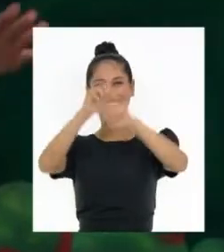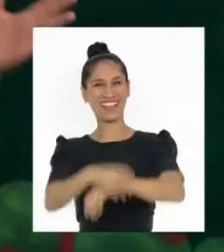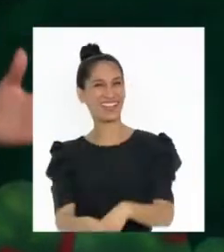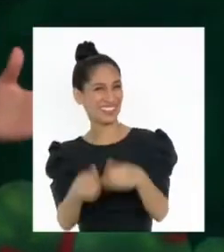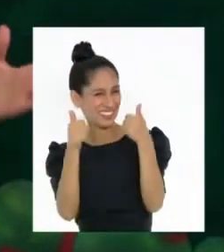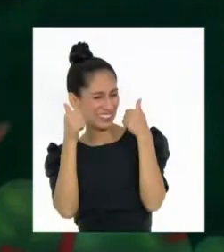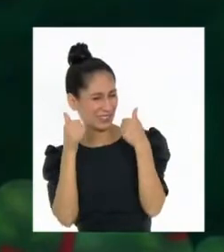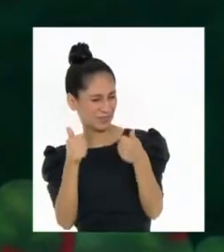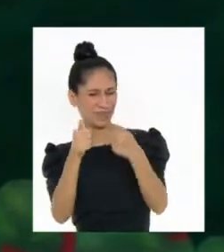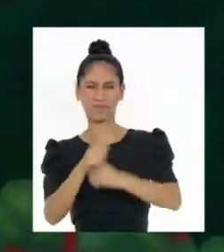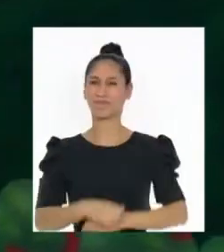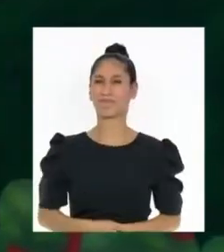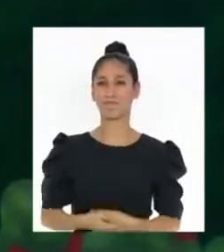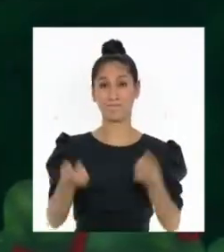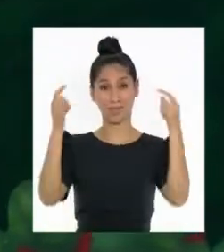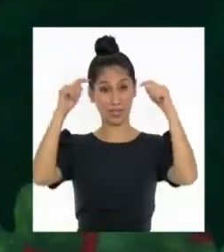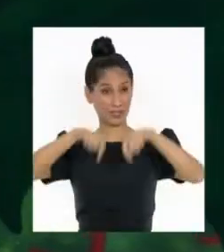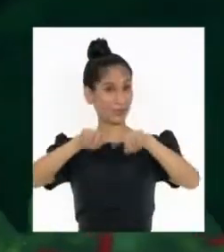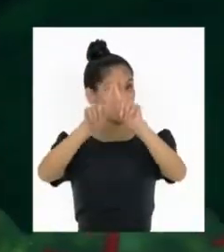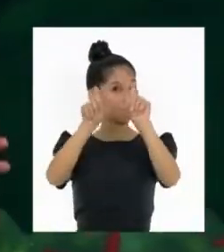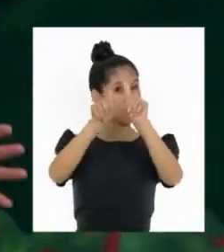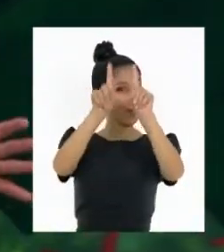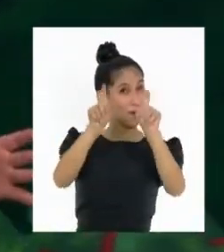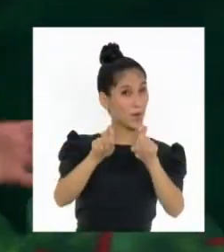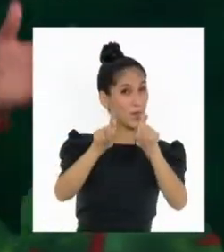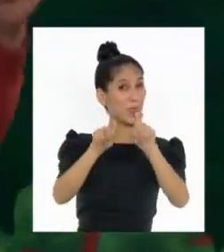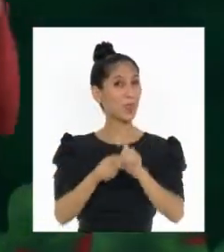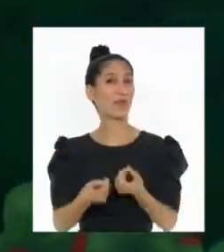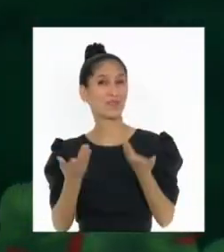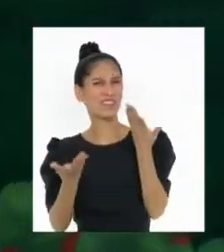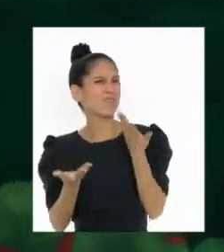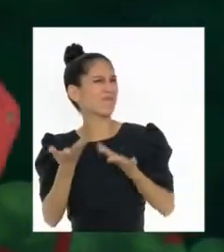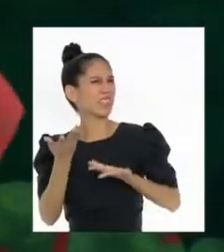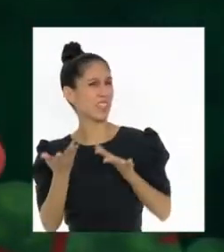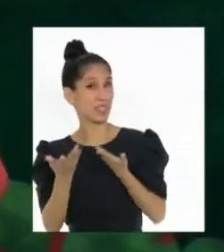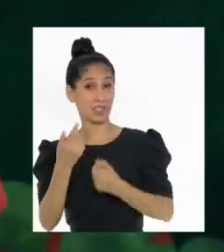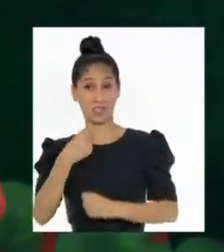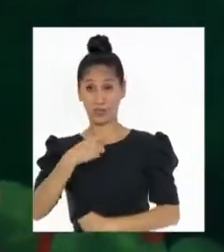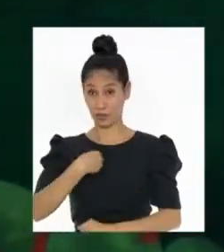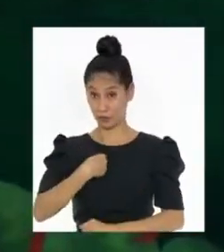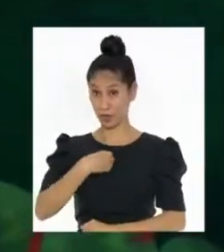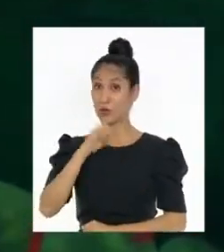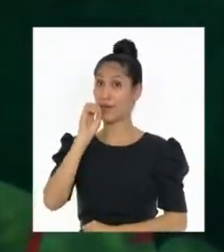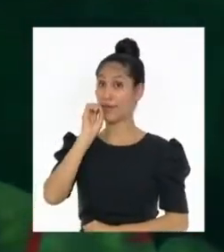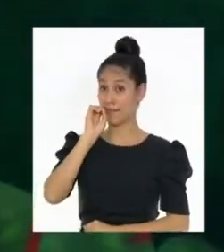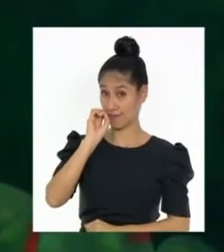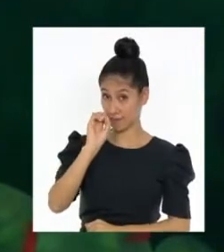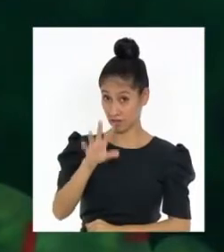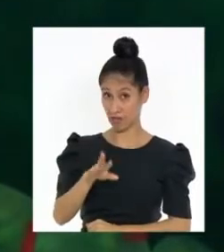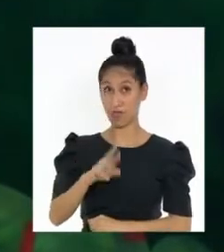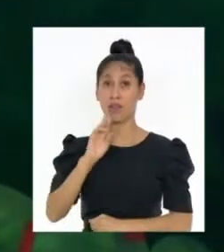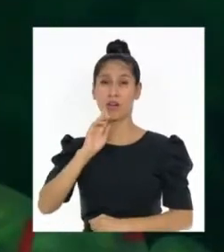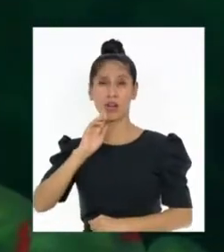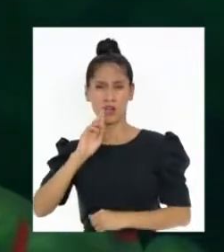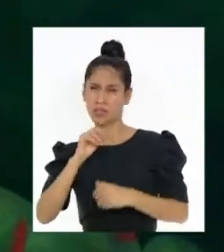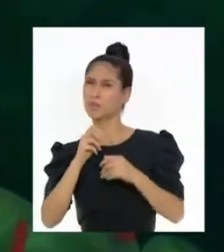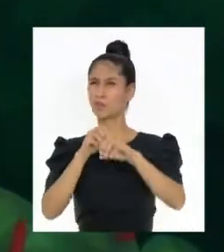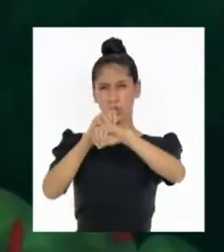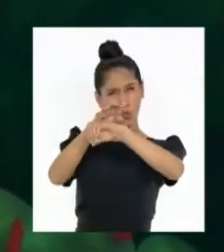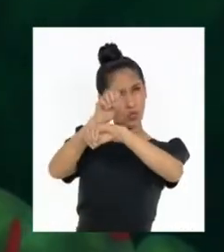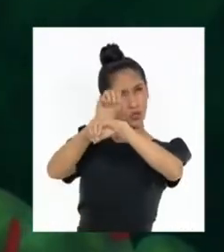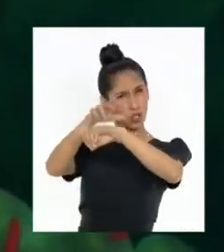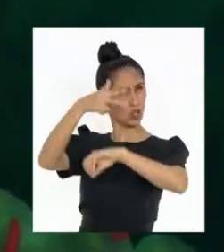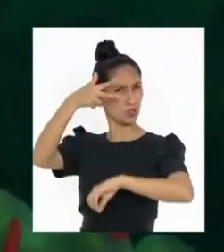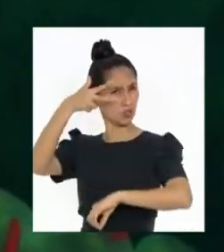bien, participantes. Esta pregunta de prueba consistirá en que yo les daré tres opciones de recomendaciones y podrán